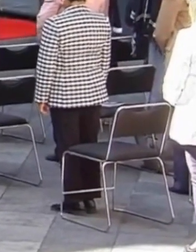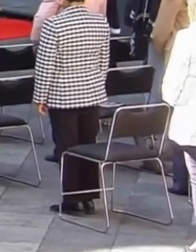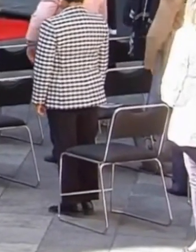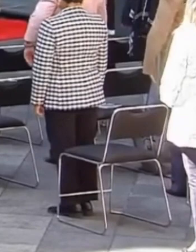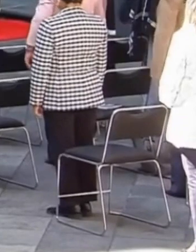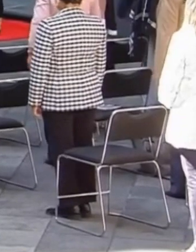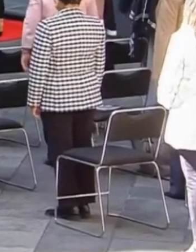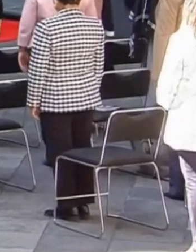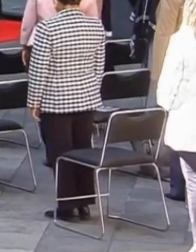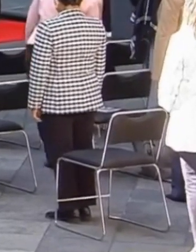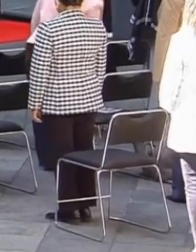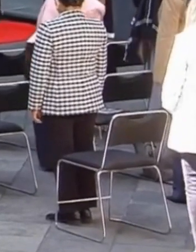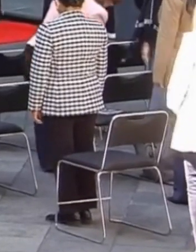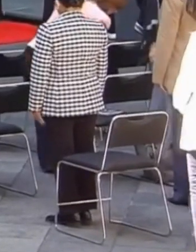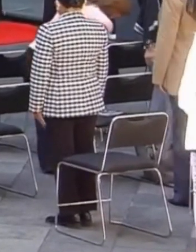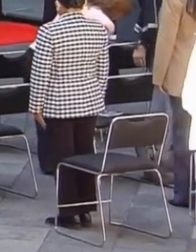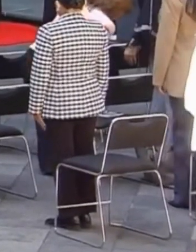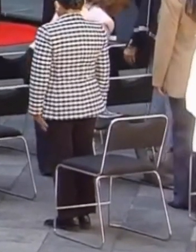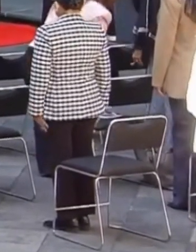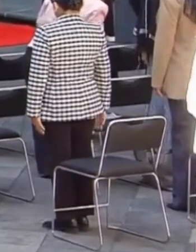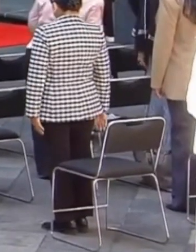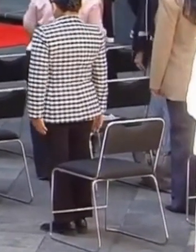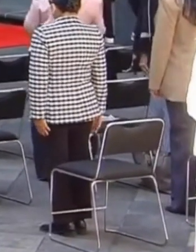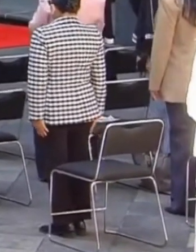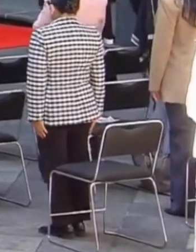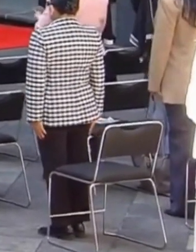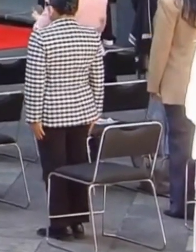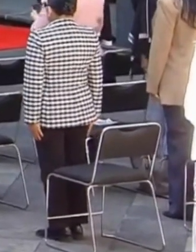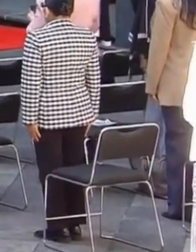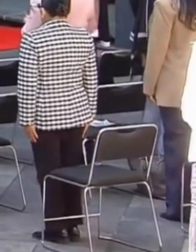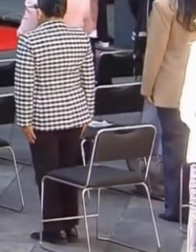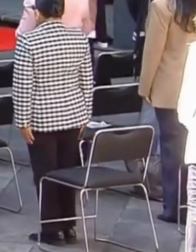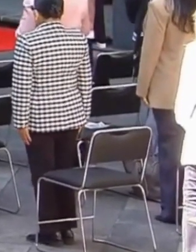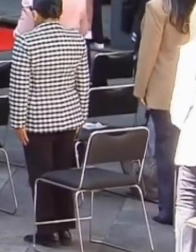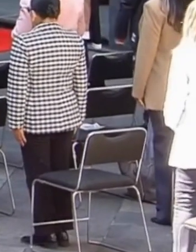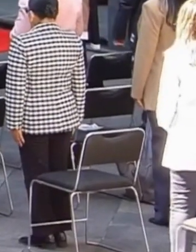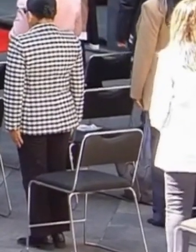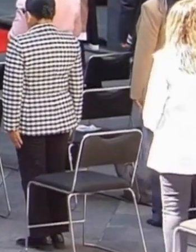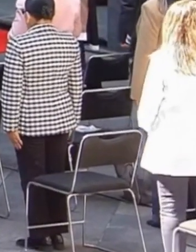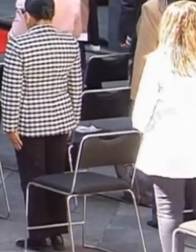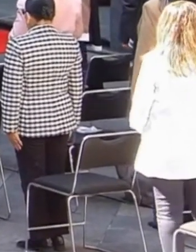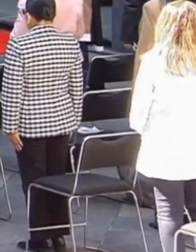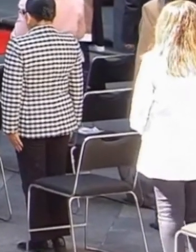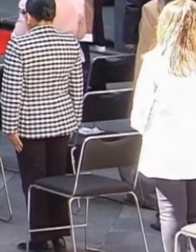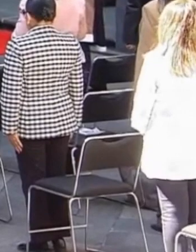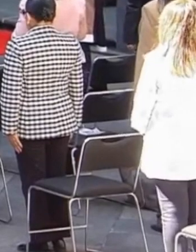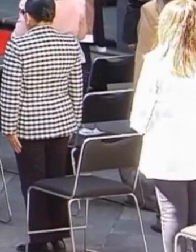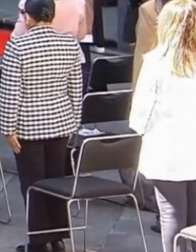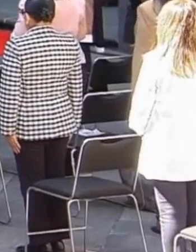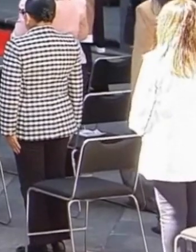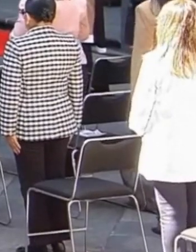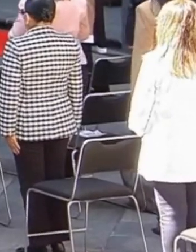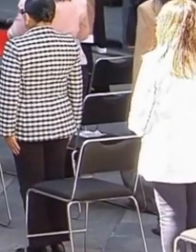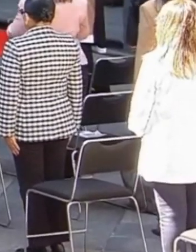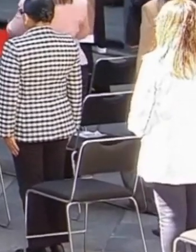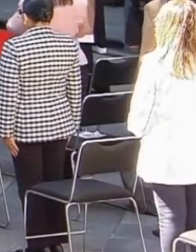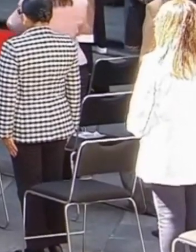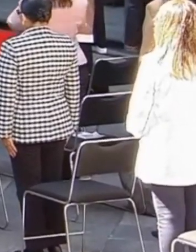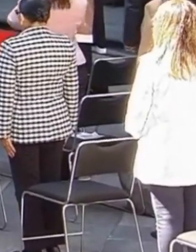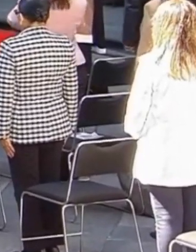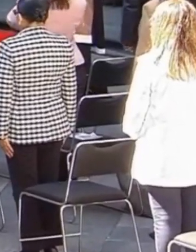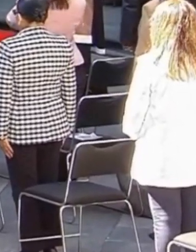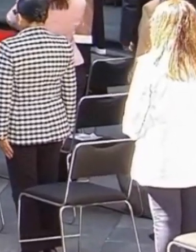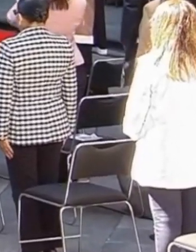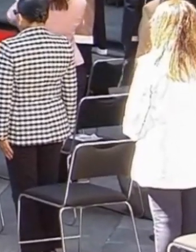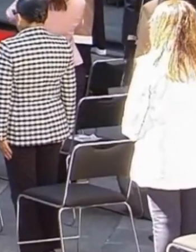Les pedimos sean tan amables de guardar un minuto de silencio en honor a Francisco y Madero apóstol